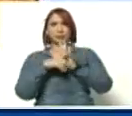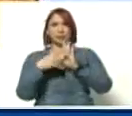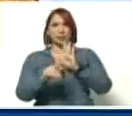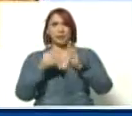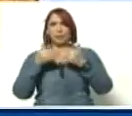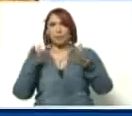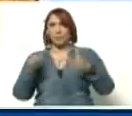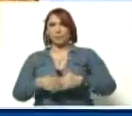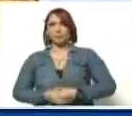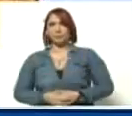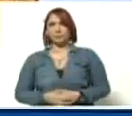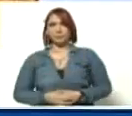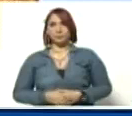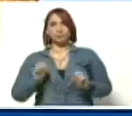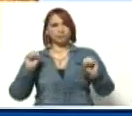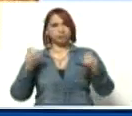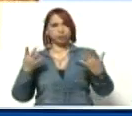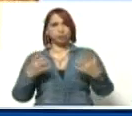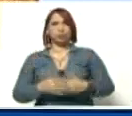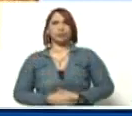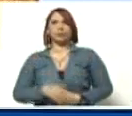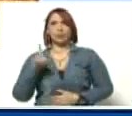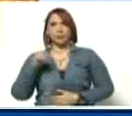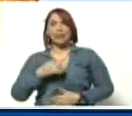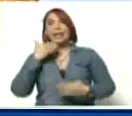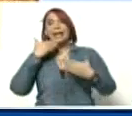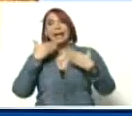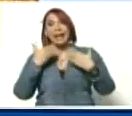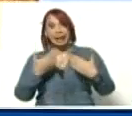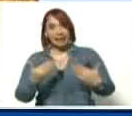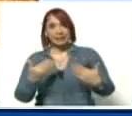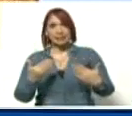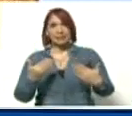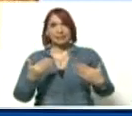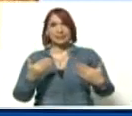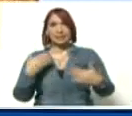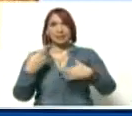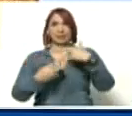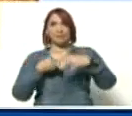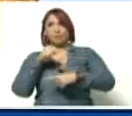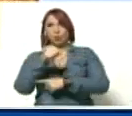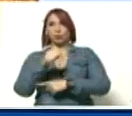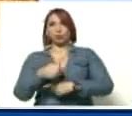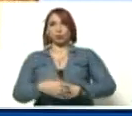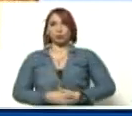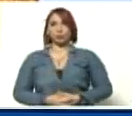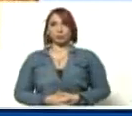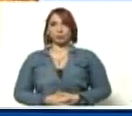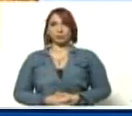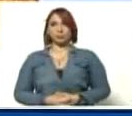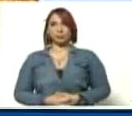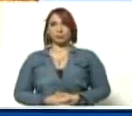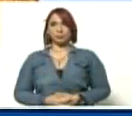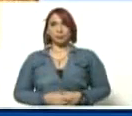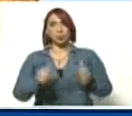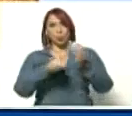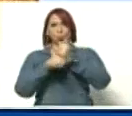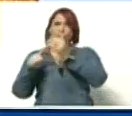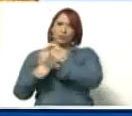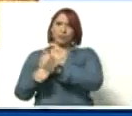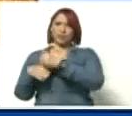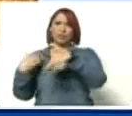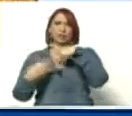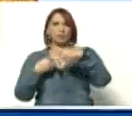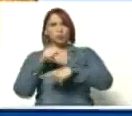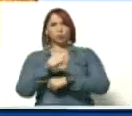derecho garantizado, es una conquista, pero fue gracias a la revolución, lo que concibe la revolución en